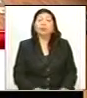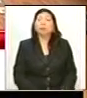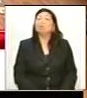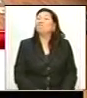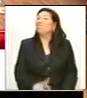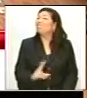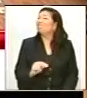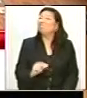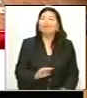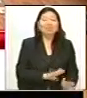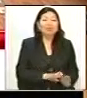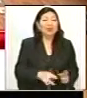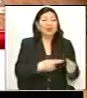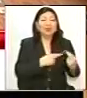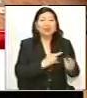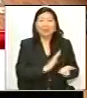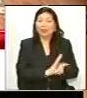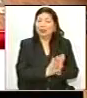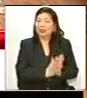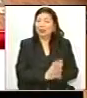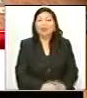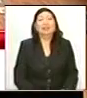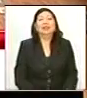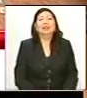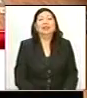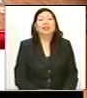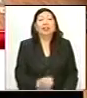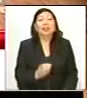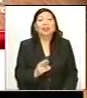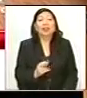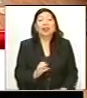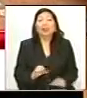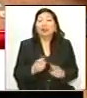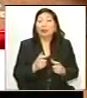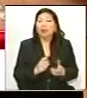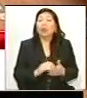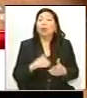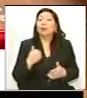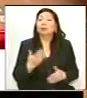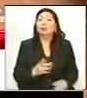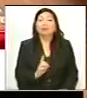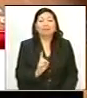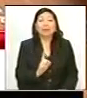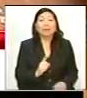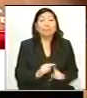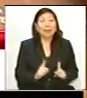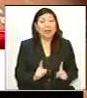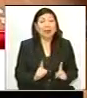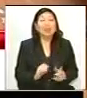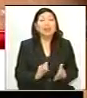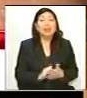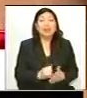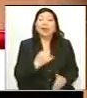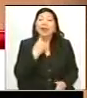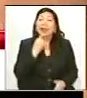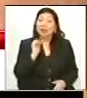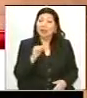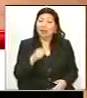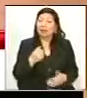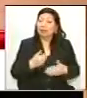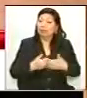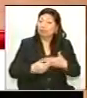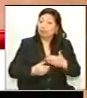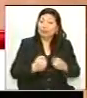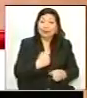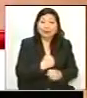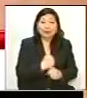no inhibe la responsabilidad y la facultad de la Contraloría de hacer control posterior. Pero la lógica indica, si estamos siguiendo